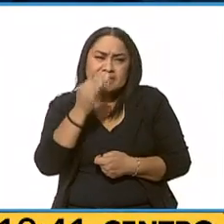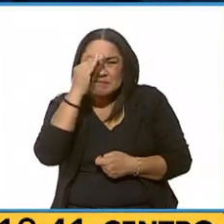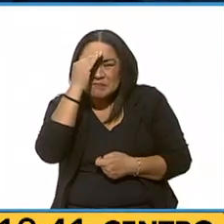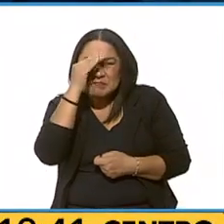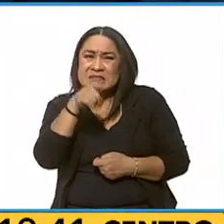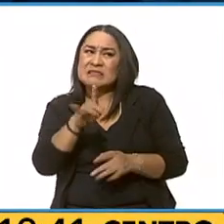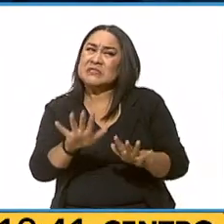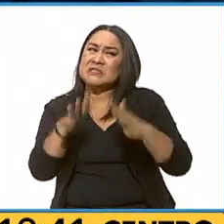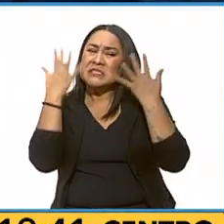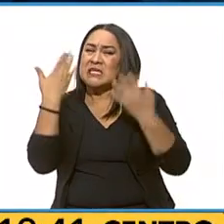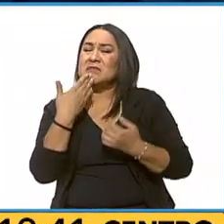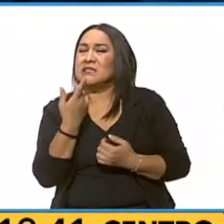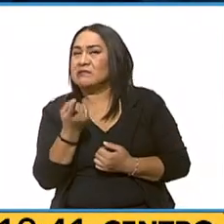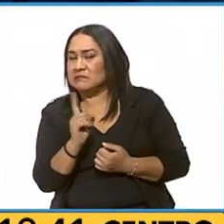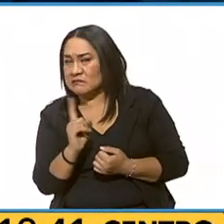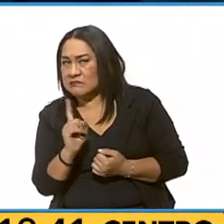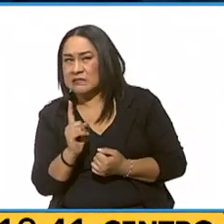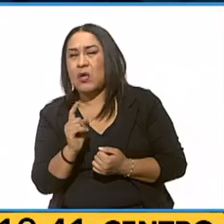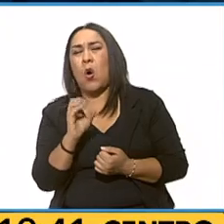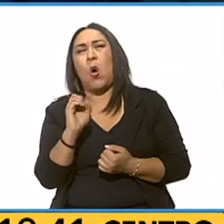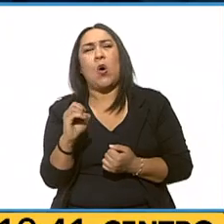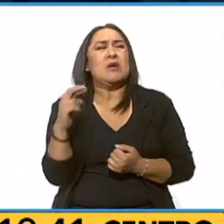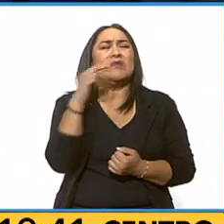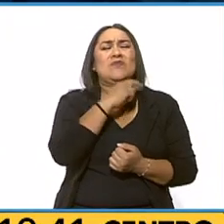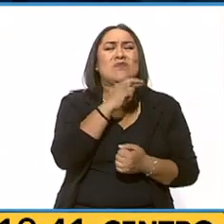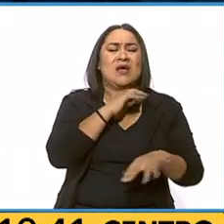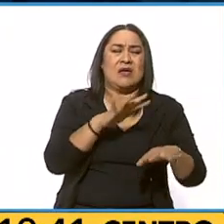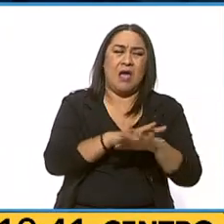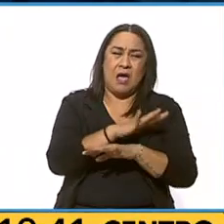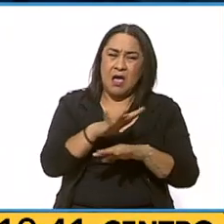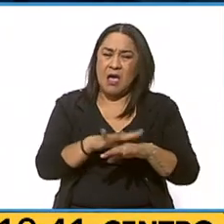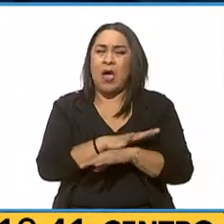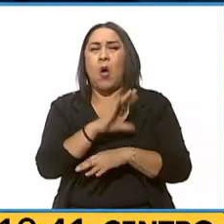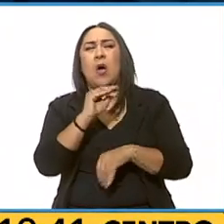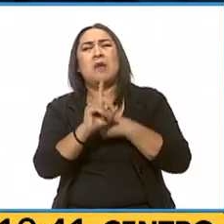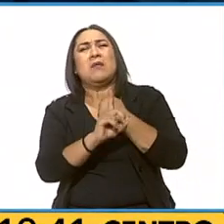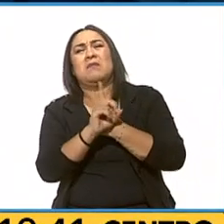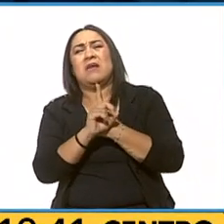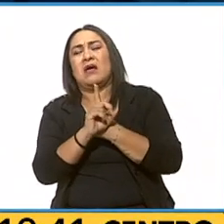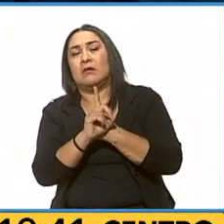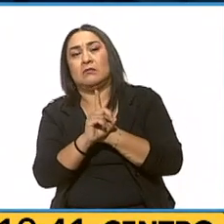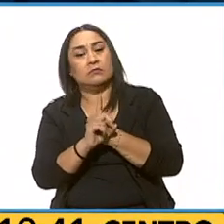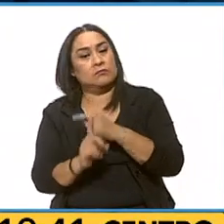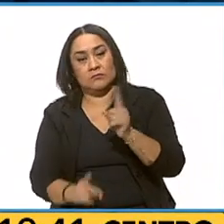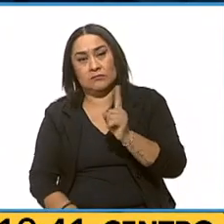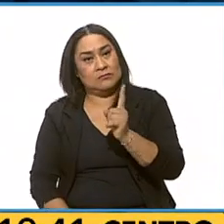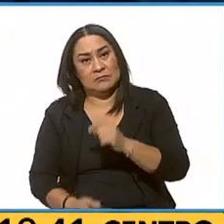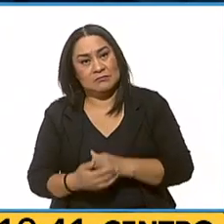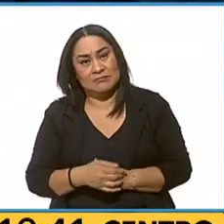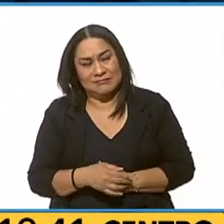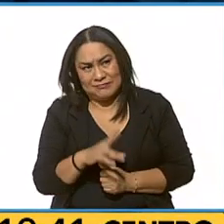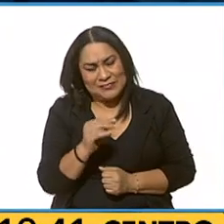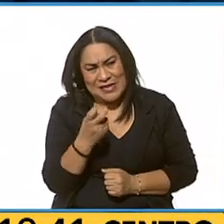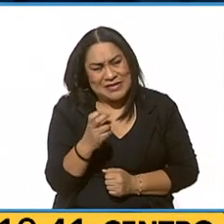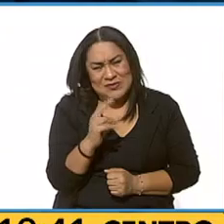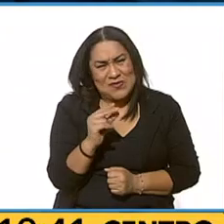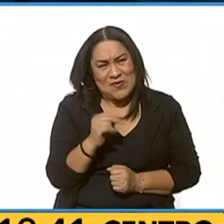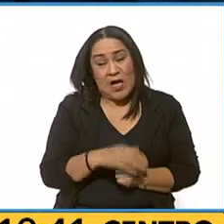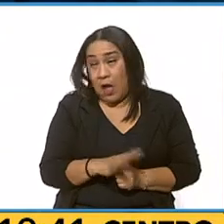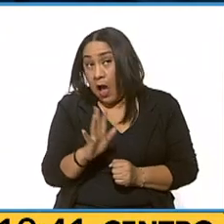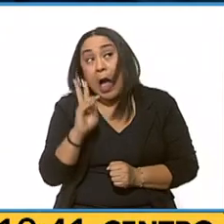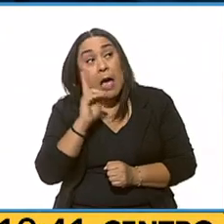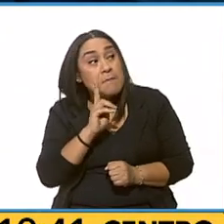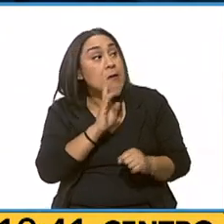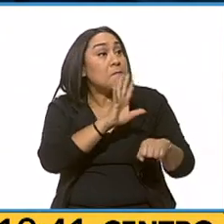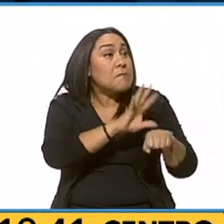fue precipitada, es que fue brusca, es que hubo muchas broncas. No, señores. Uno no pide permiso